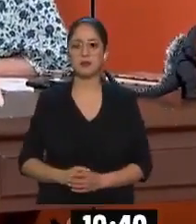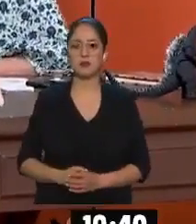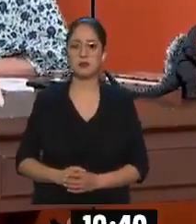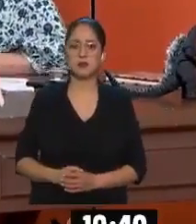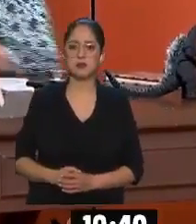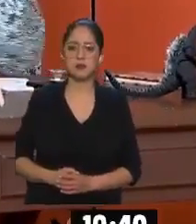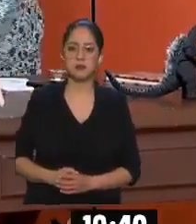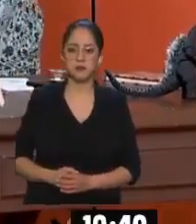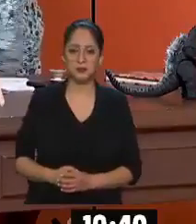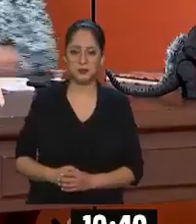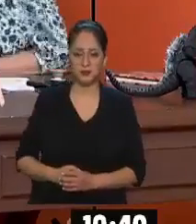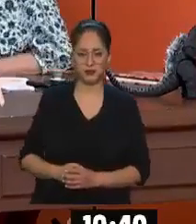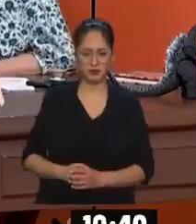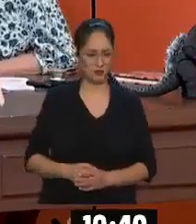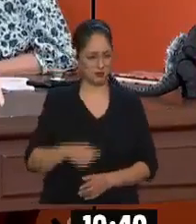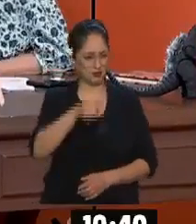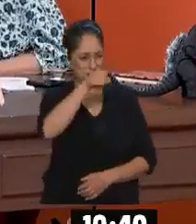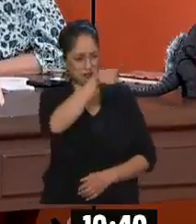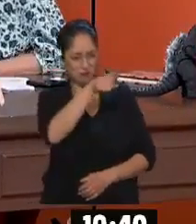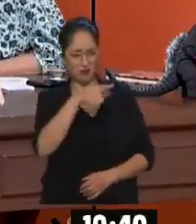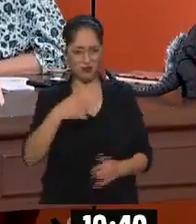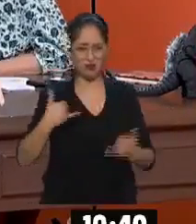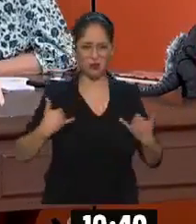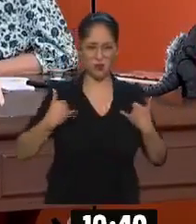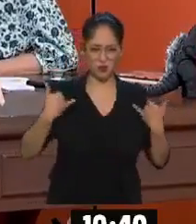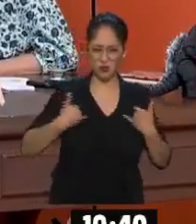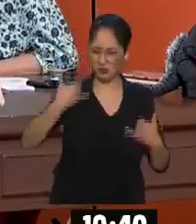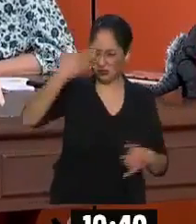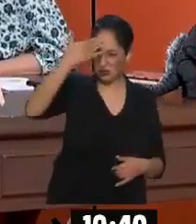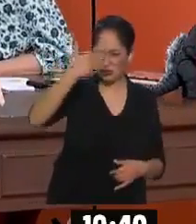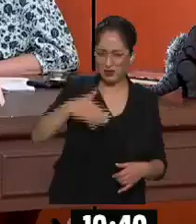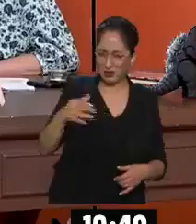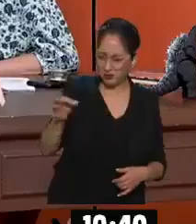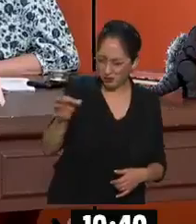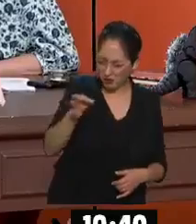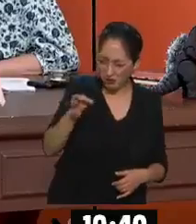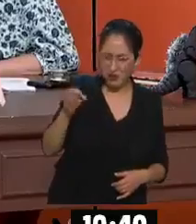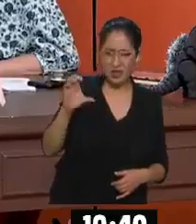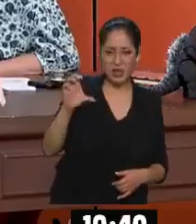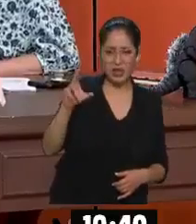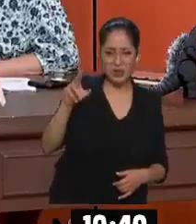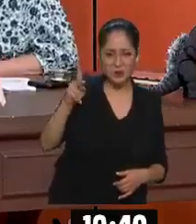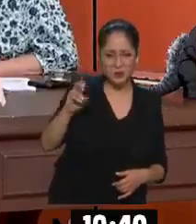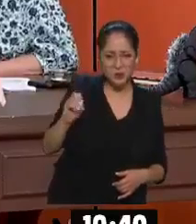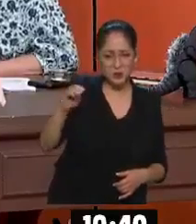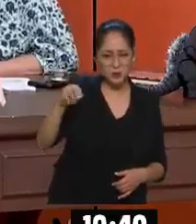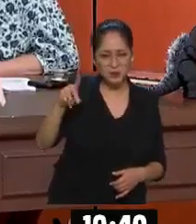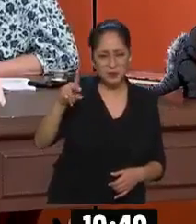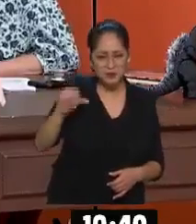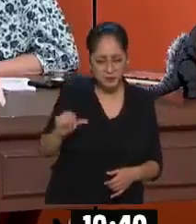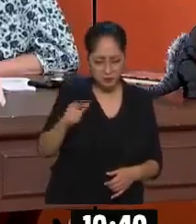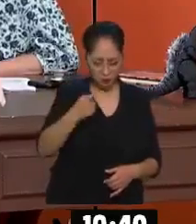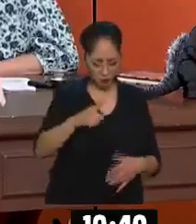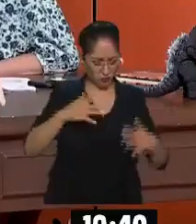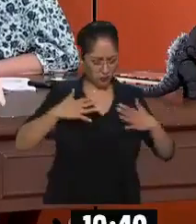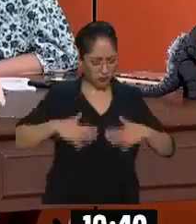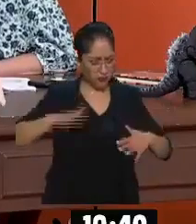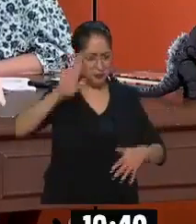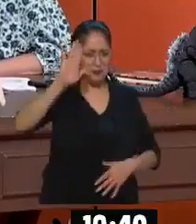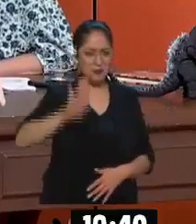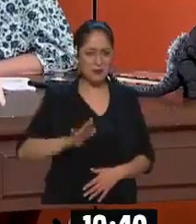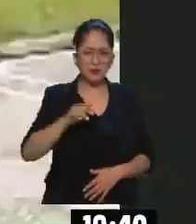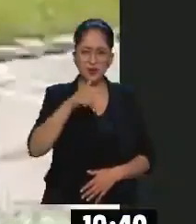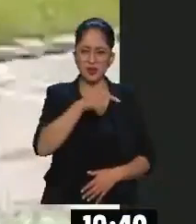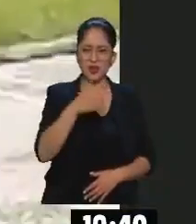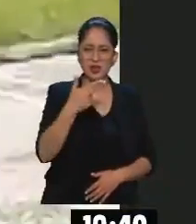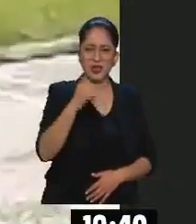pasando mal. ¿Te cae que a poco este muchacho le sabe a las criptomonedas? Se ve bien hippie. No, pues mire, la cara la tiene como... Lo que